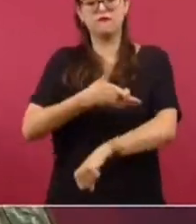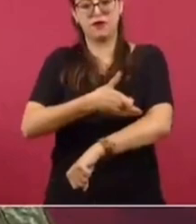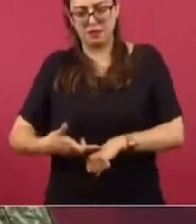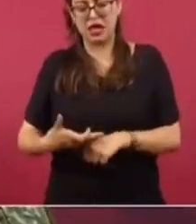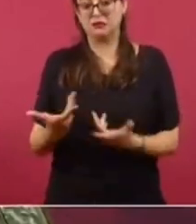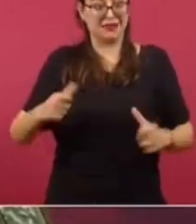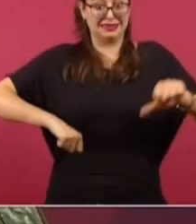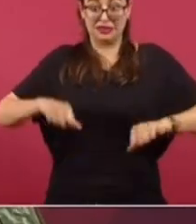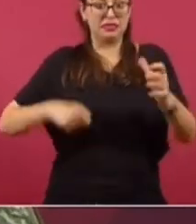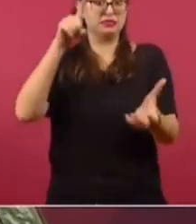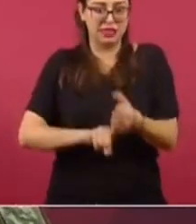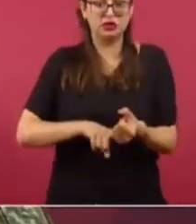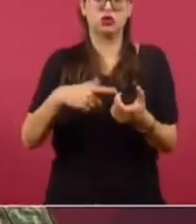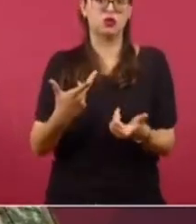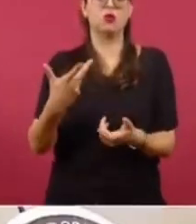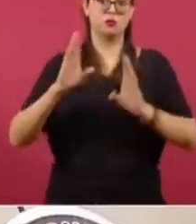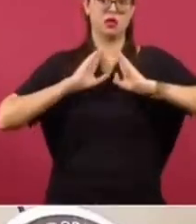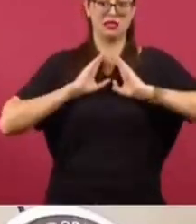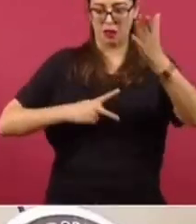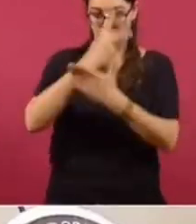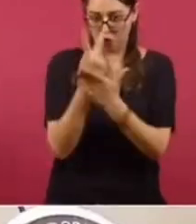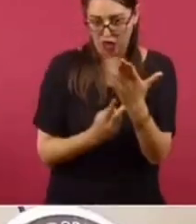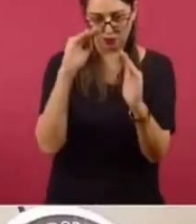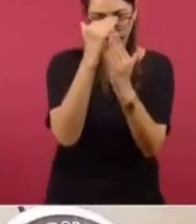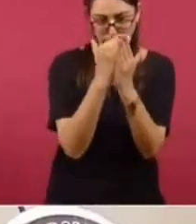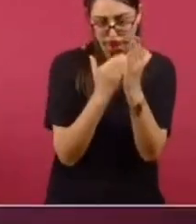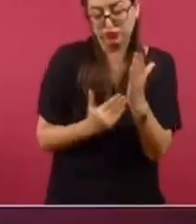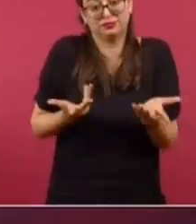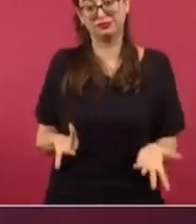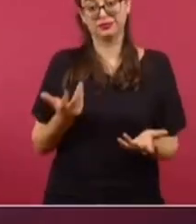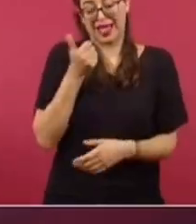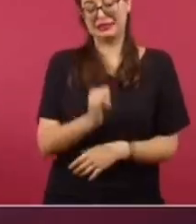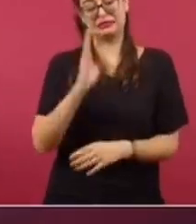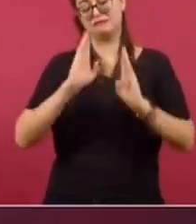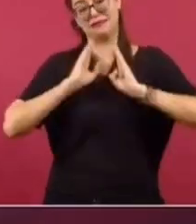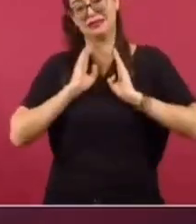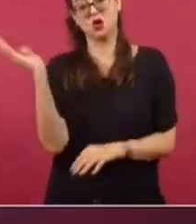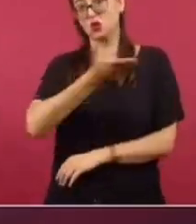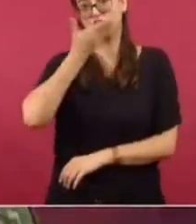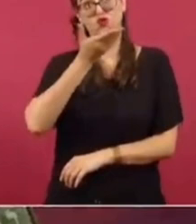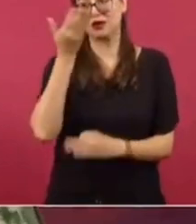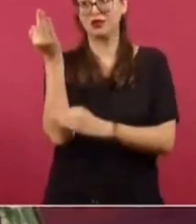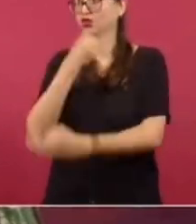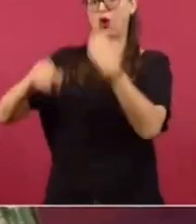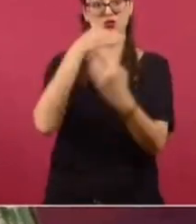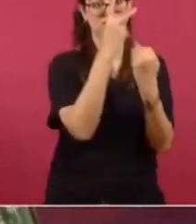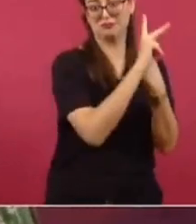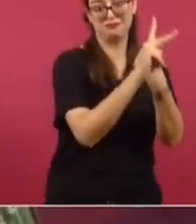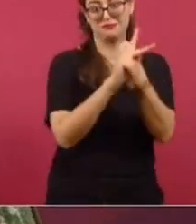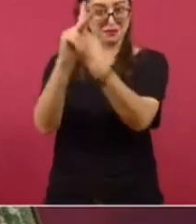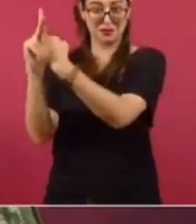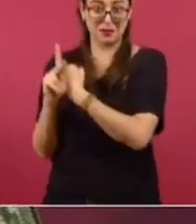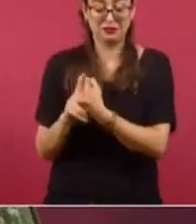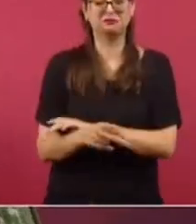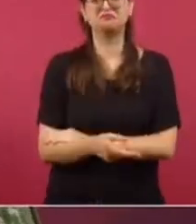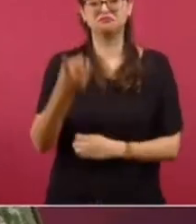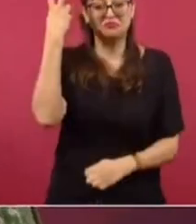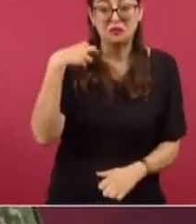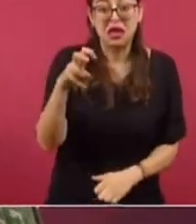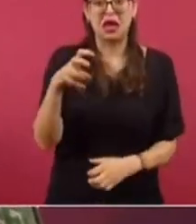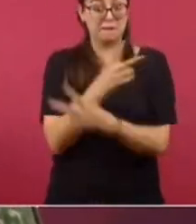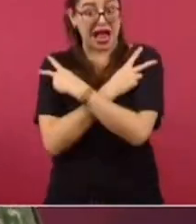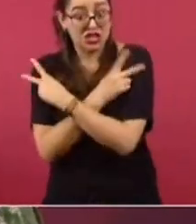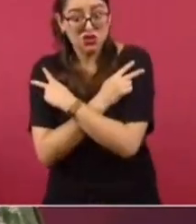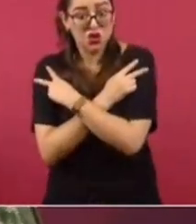con los compromisos que se hacen dentro de lo que se programa. Son viajes que tienen una situación oficial, y no viajes de